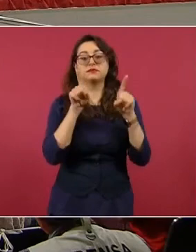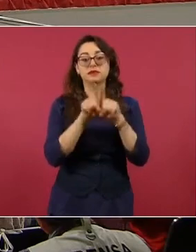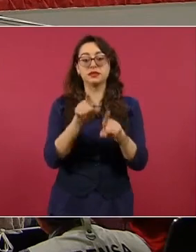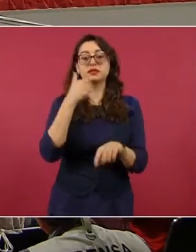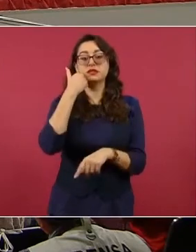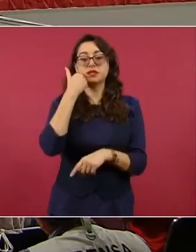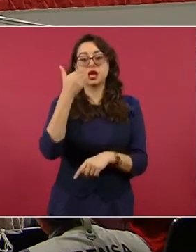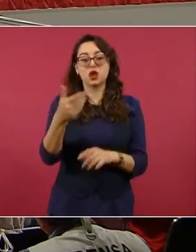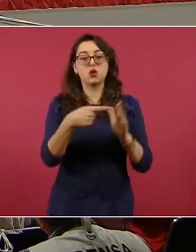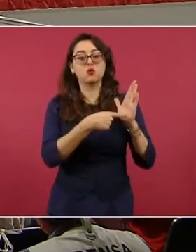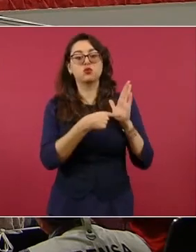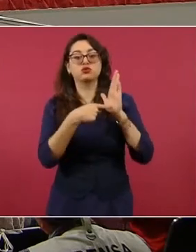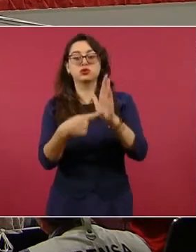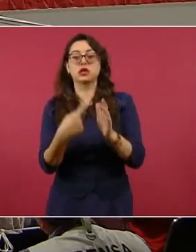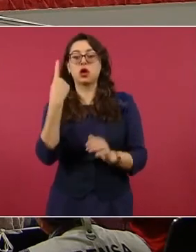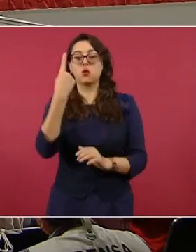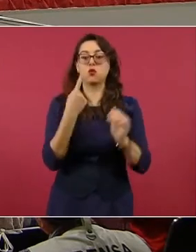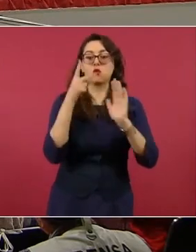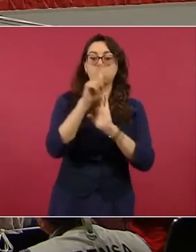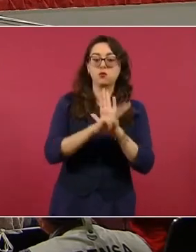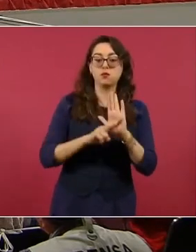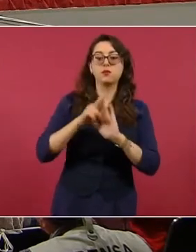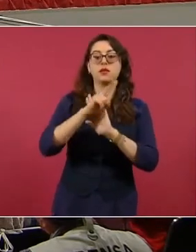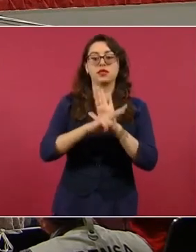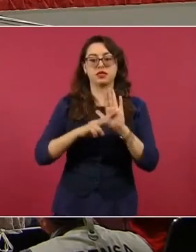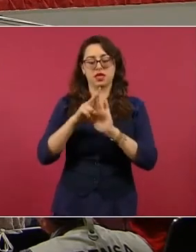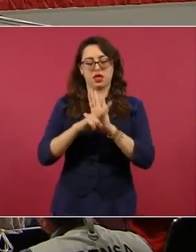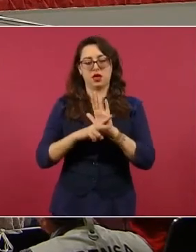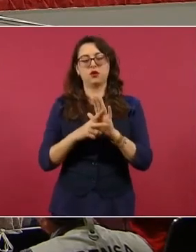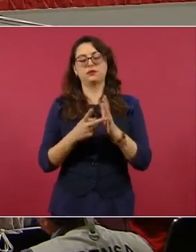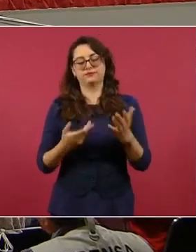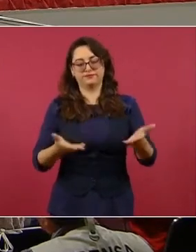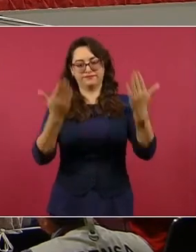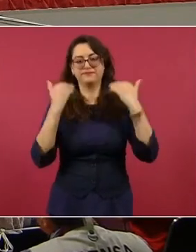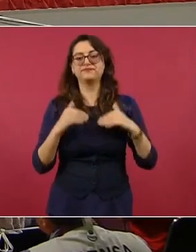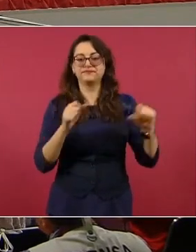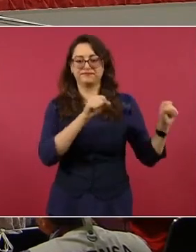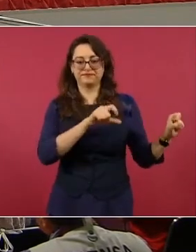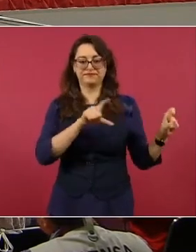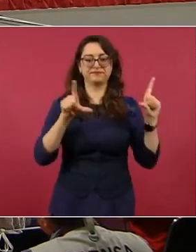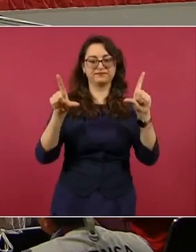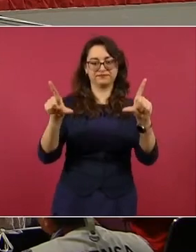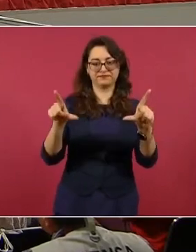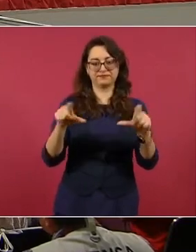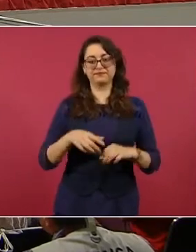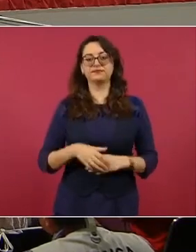un video que estará a continuación. Muchas gracias.